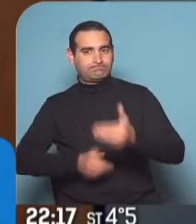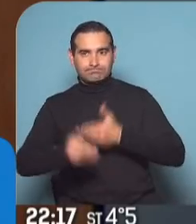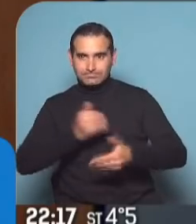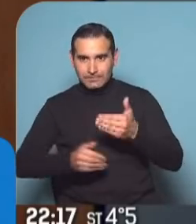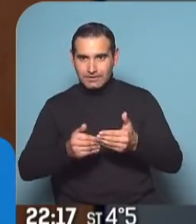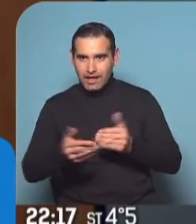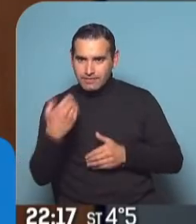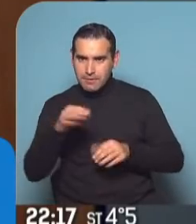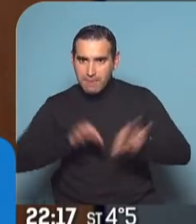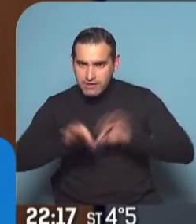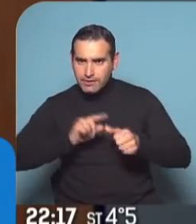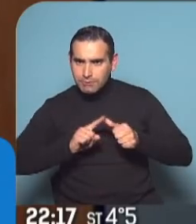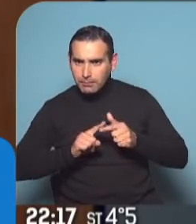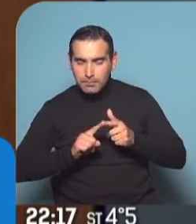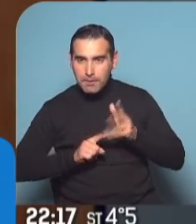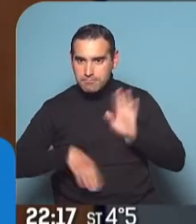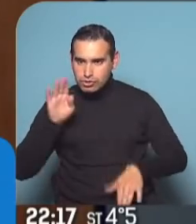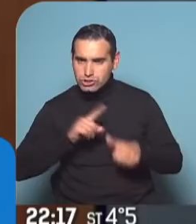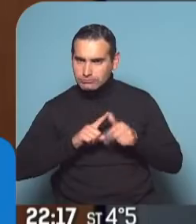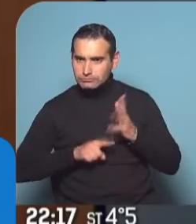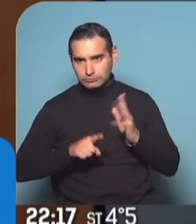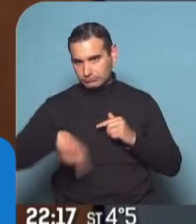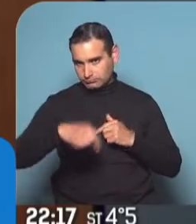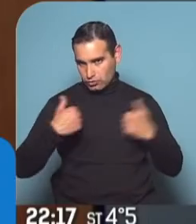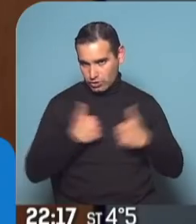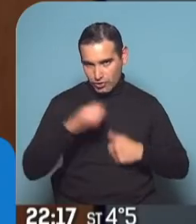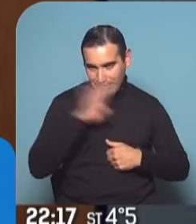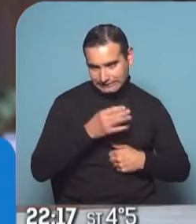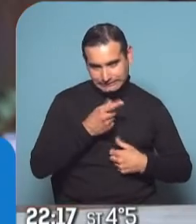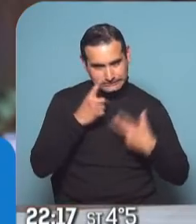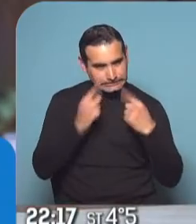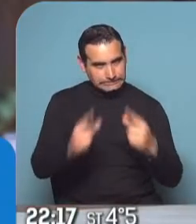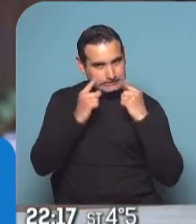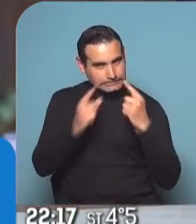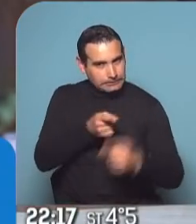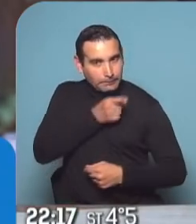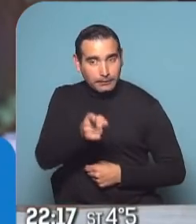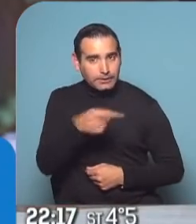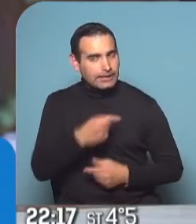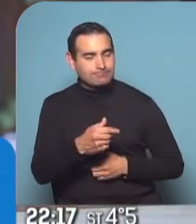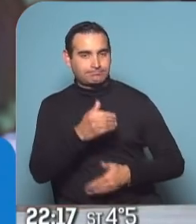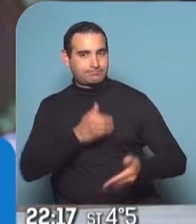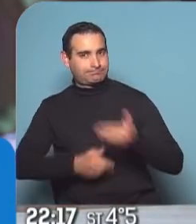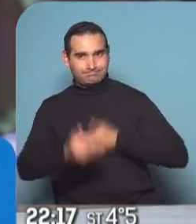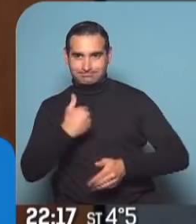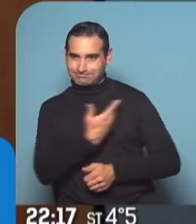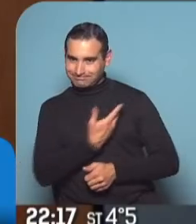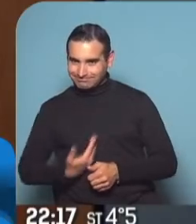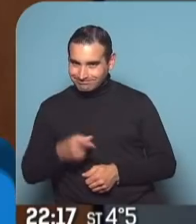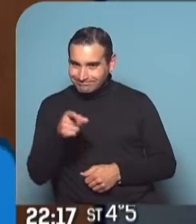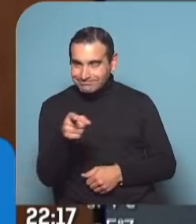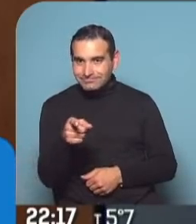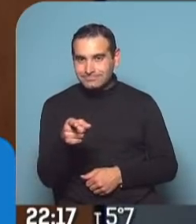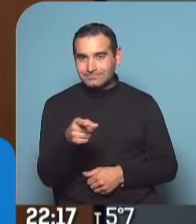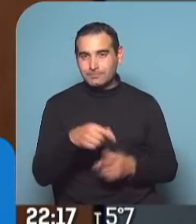de las medidas que fueron criticadas por los chalecos amarillos, tuvo que dar marcha atrás en todas ellas, incluyendo el impuesto sobre